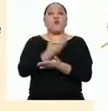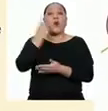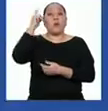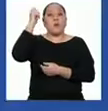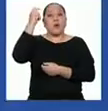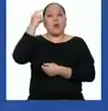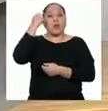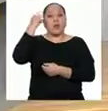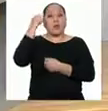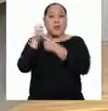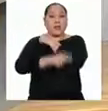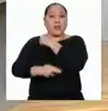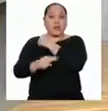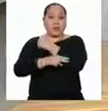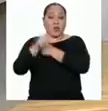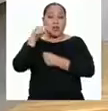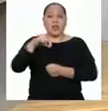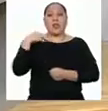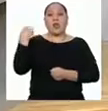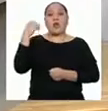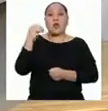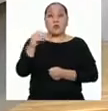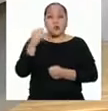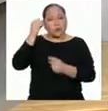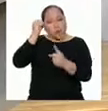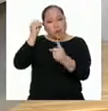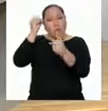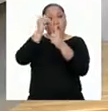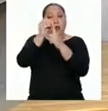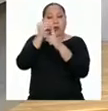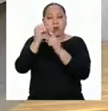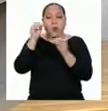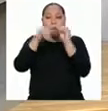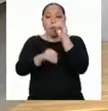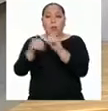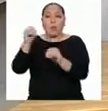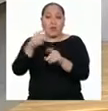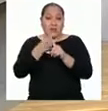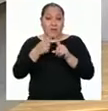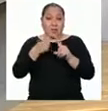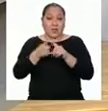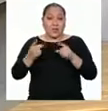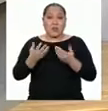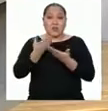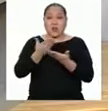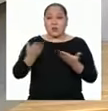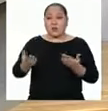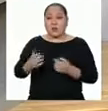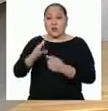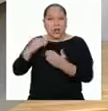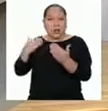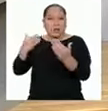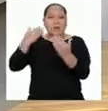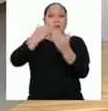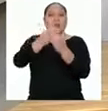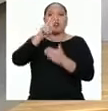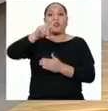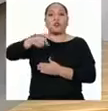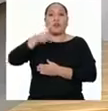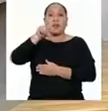Nacional de la Juventud. Esta tiene como objetivo generar condiciones para que al año 2030 las